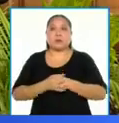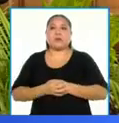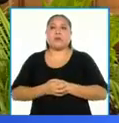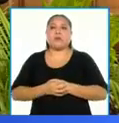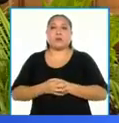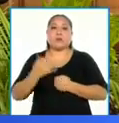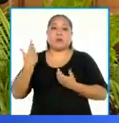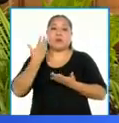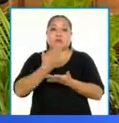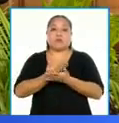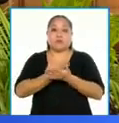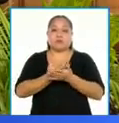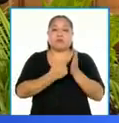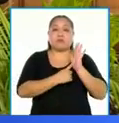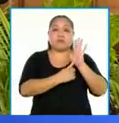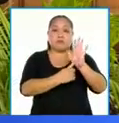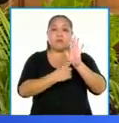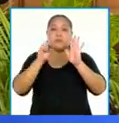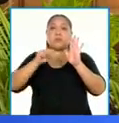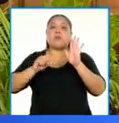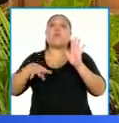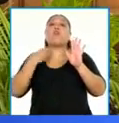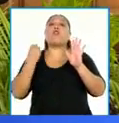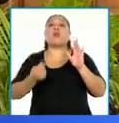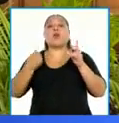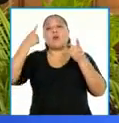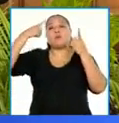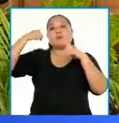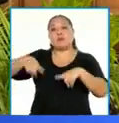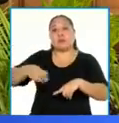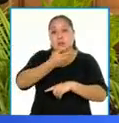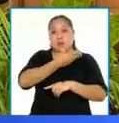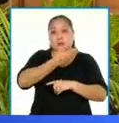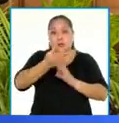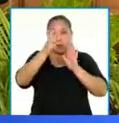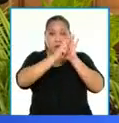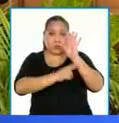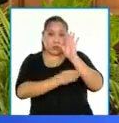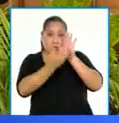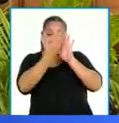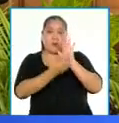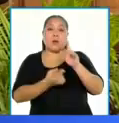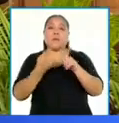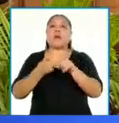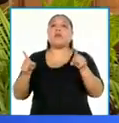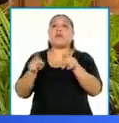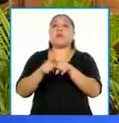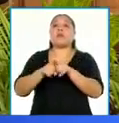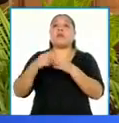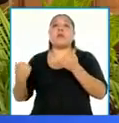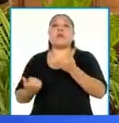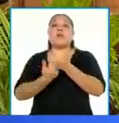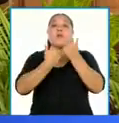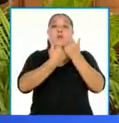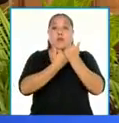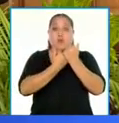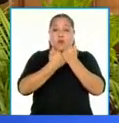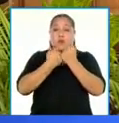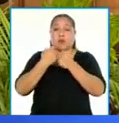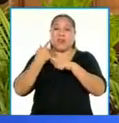perfectamente demostrables que llevan a tomar las determinaciones que se han hecho, pero además el reforzamiento de las